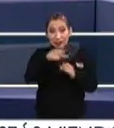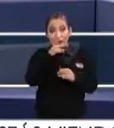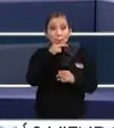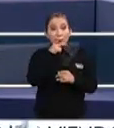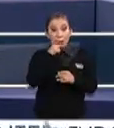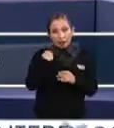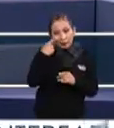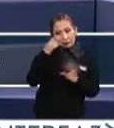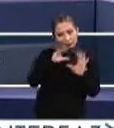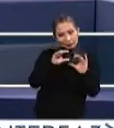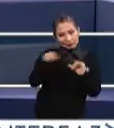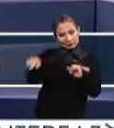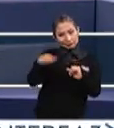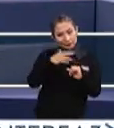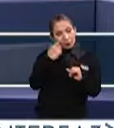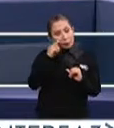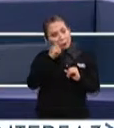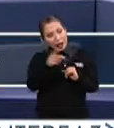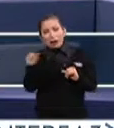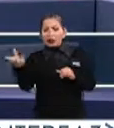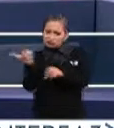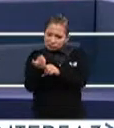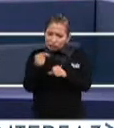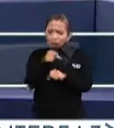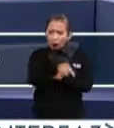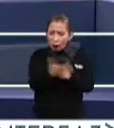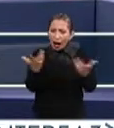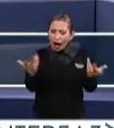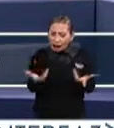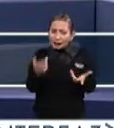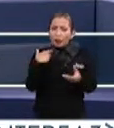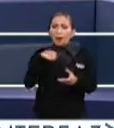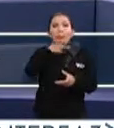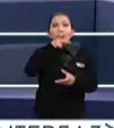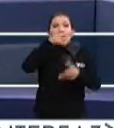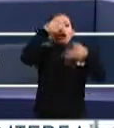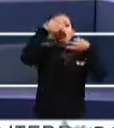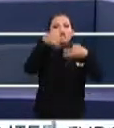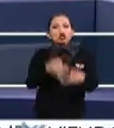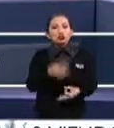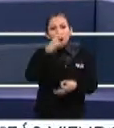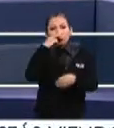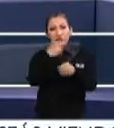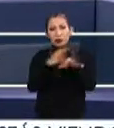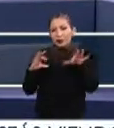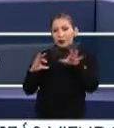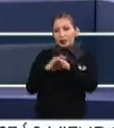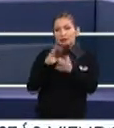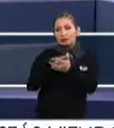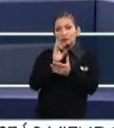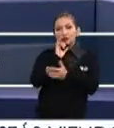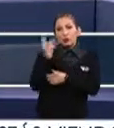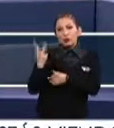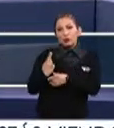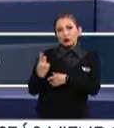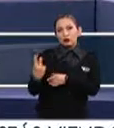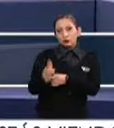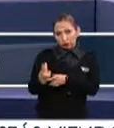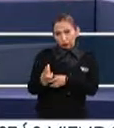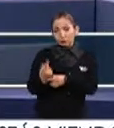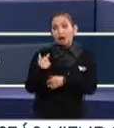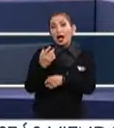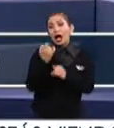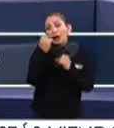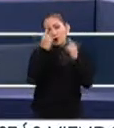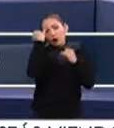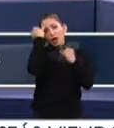sentido para reconocernos y para invitarles a ejercer una paternidad corresponsable. Hay distintas